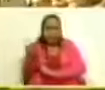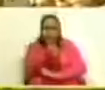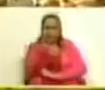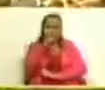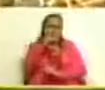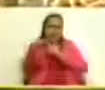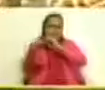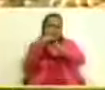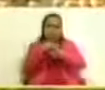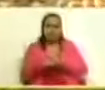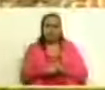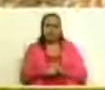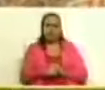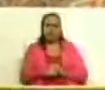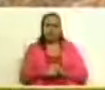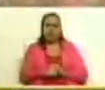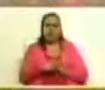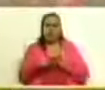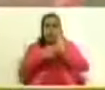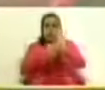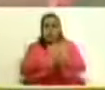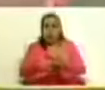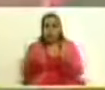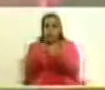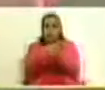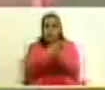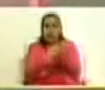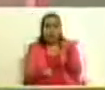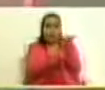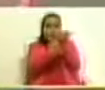Al momento de presentar un financiamiento.